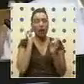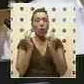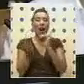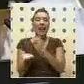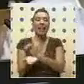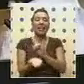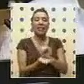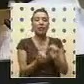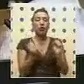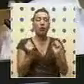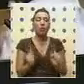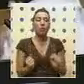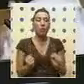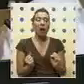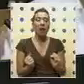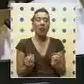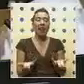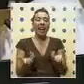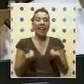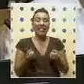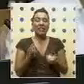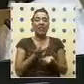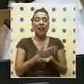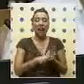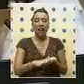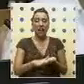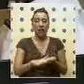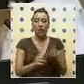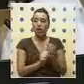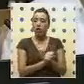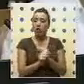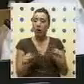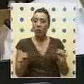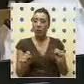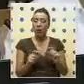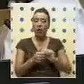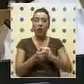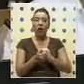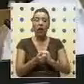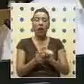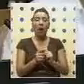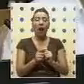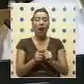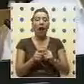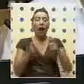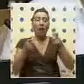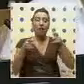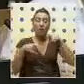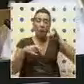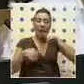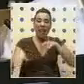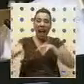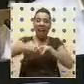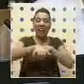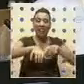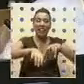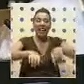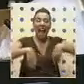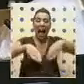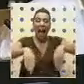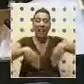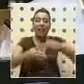de instituciones van a poder acceder a esa gratuidad. No podemos poner la carreta delante de los bueyes, por lo que es necesario avanzar